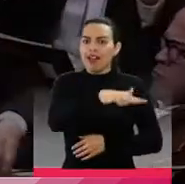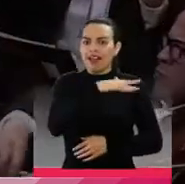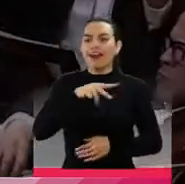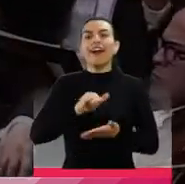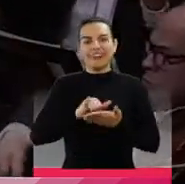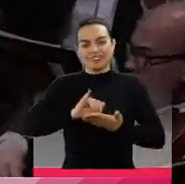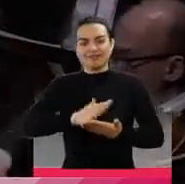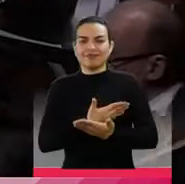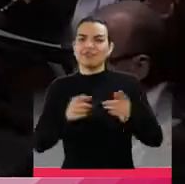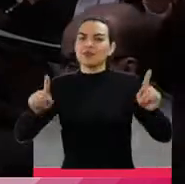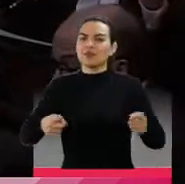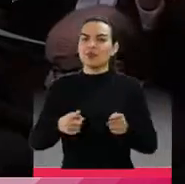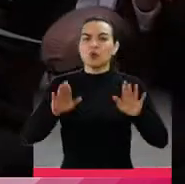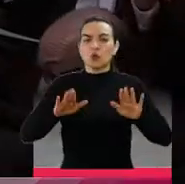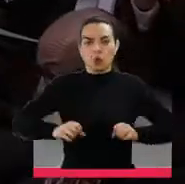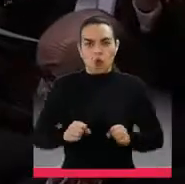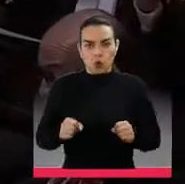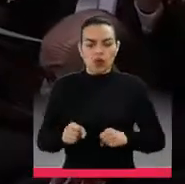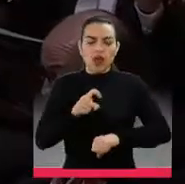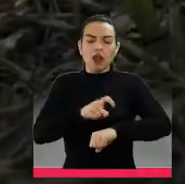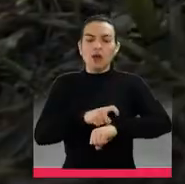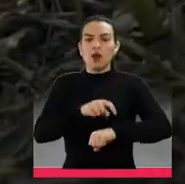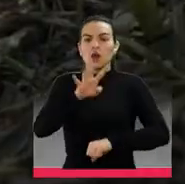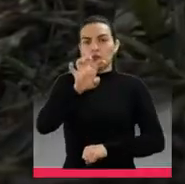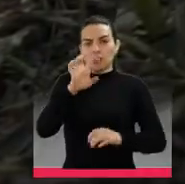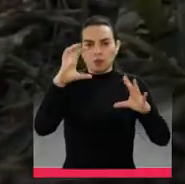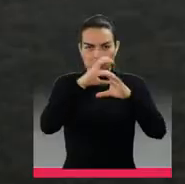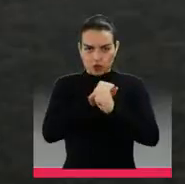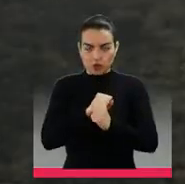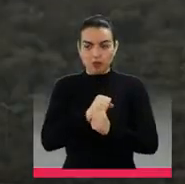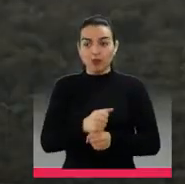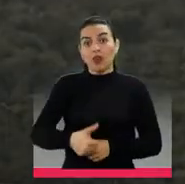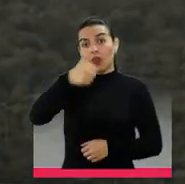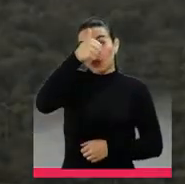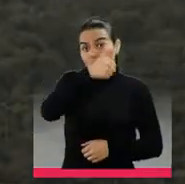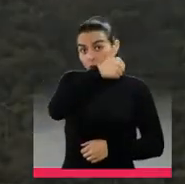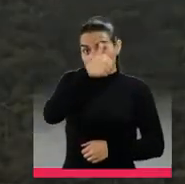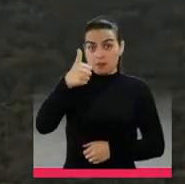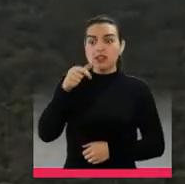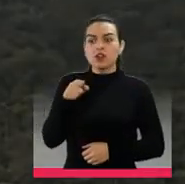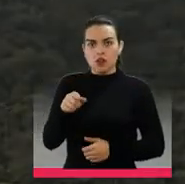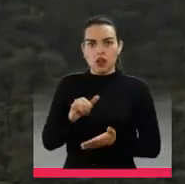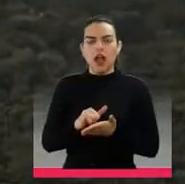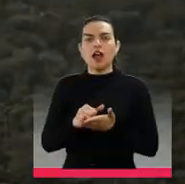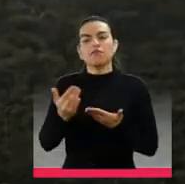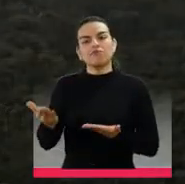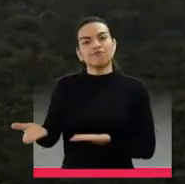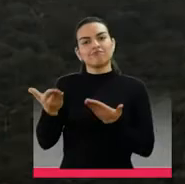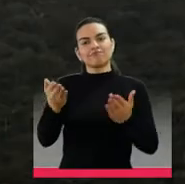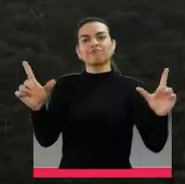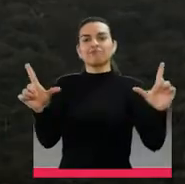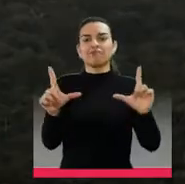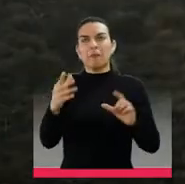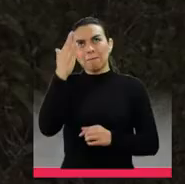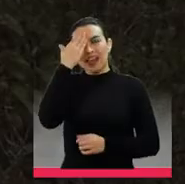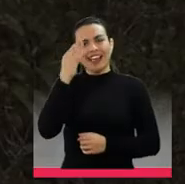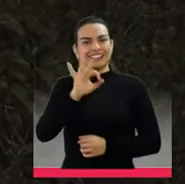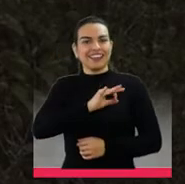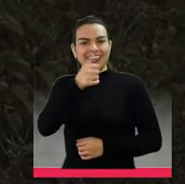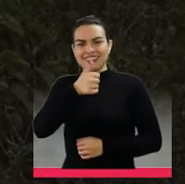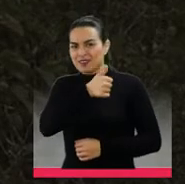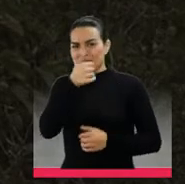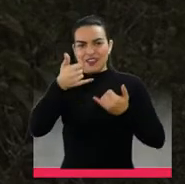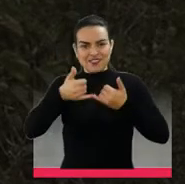Bogotá a las 9 de la noche. El domingo, dos producciones lo acompañarán para terminar el fin de semana.